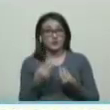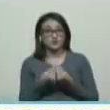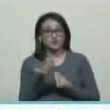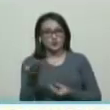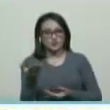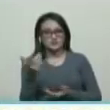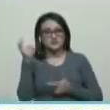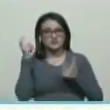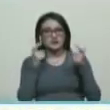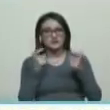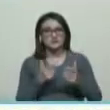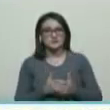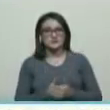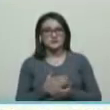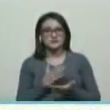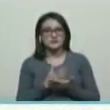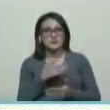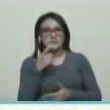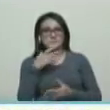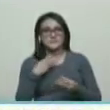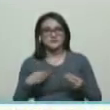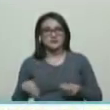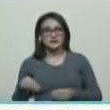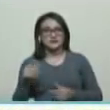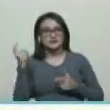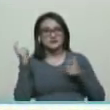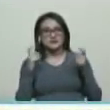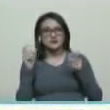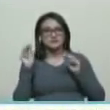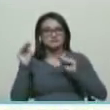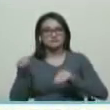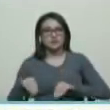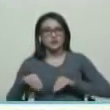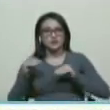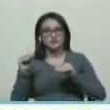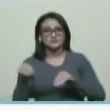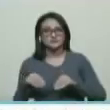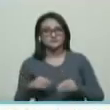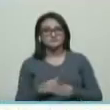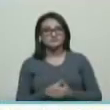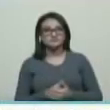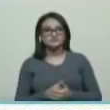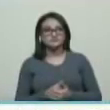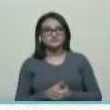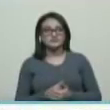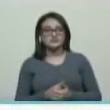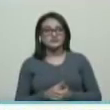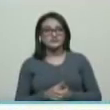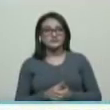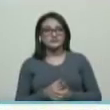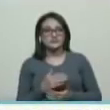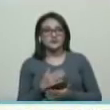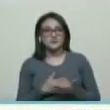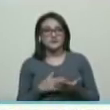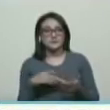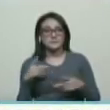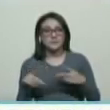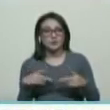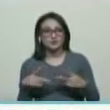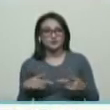Hugo Chávez. Siempre el presidente Chávez ha insistido que parte de la producción